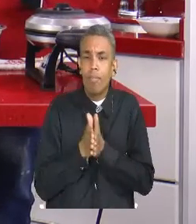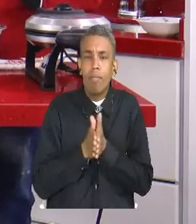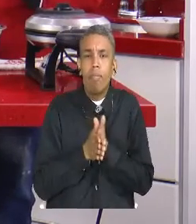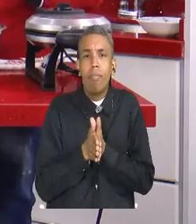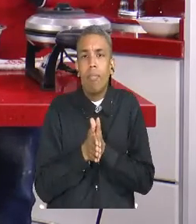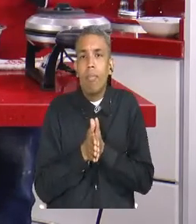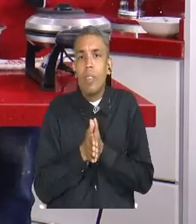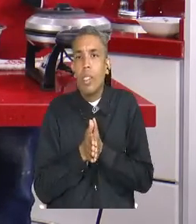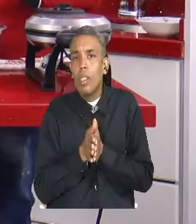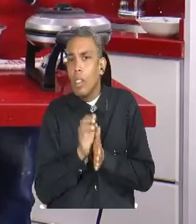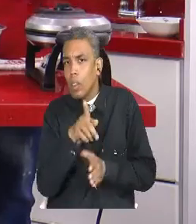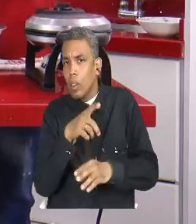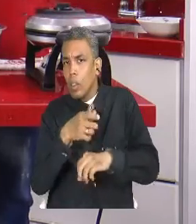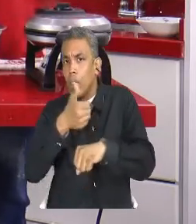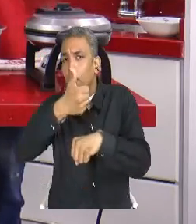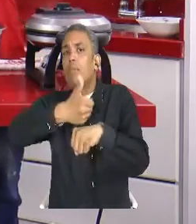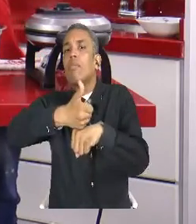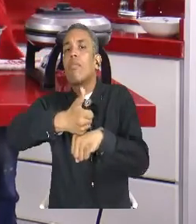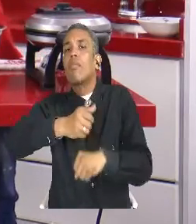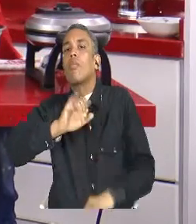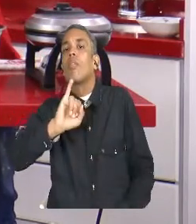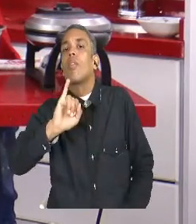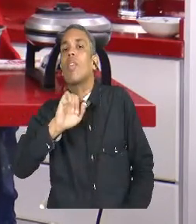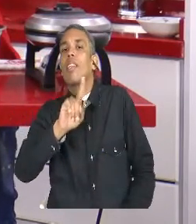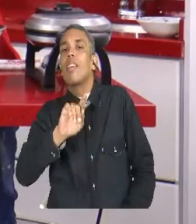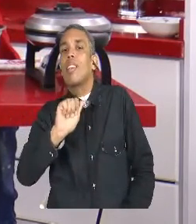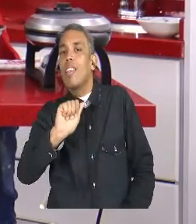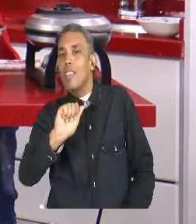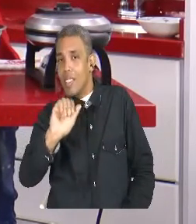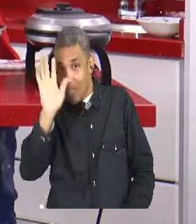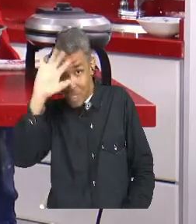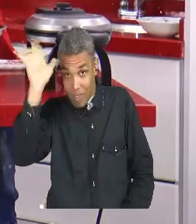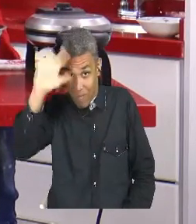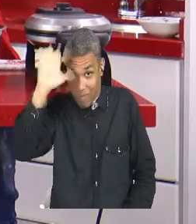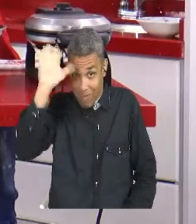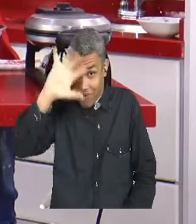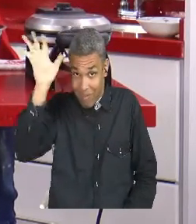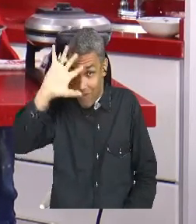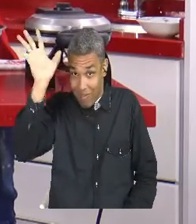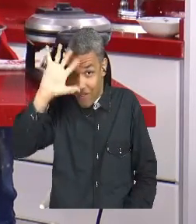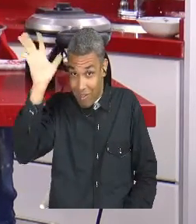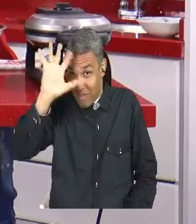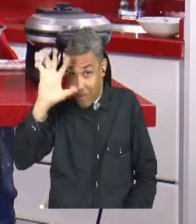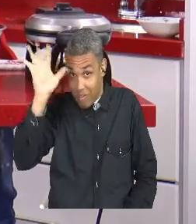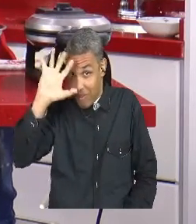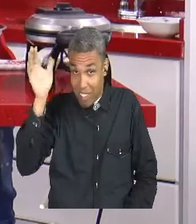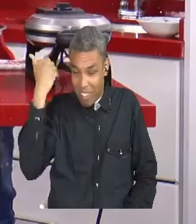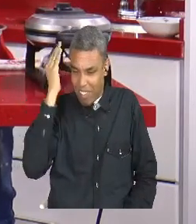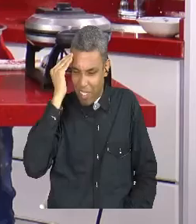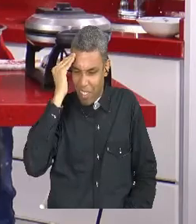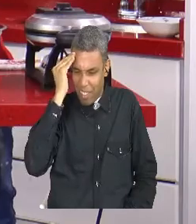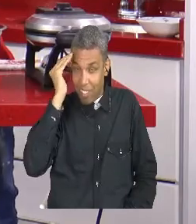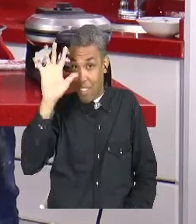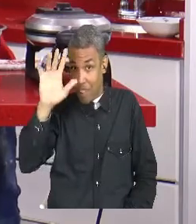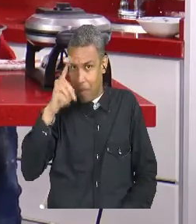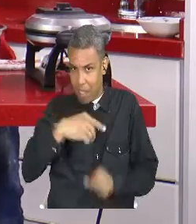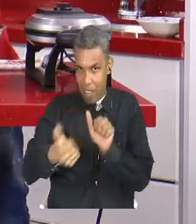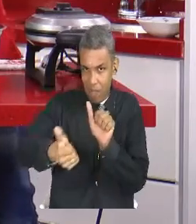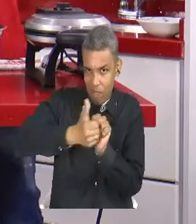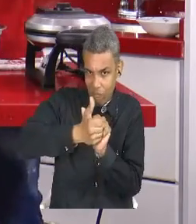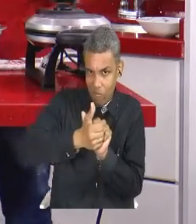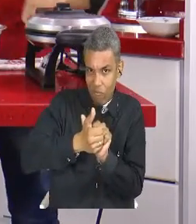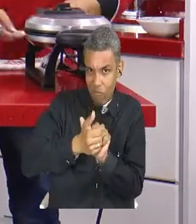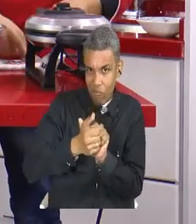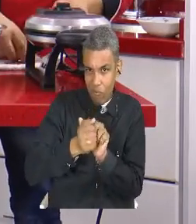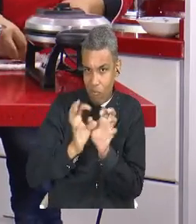mi querida directora Isa, un besito para Isa como siempre. Ella sabe que estamos, que está de mi lado, ella sabe que está de mi lado, siempre anhelamos que el programa